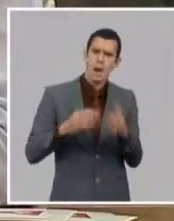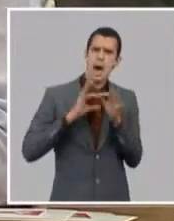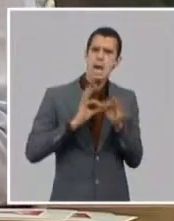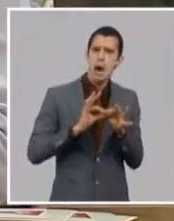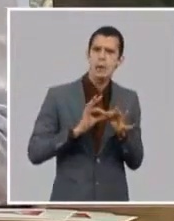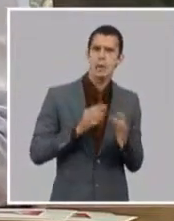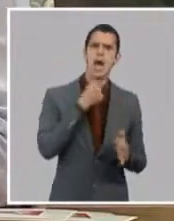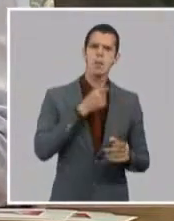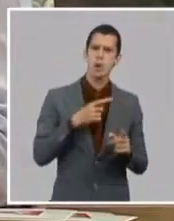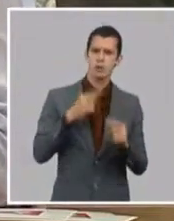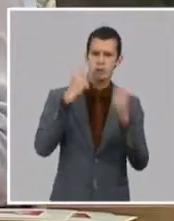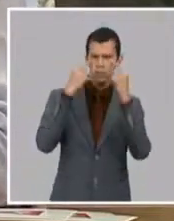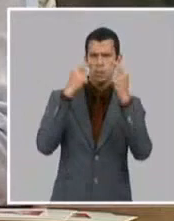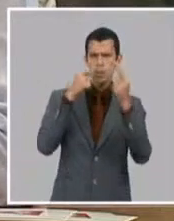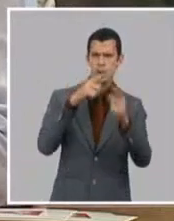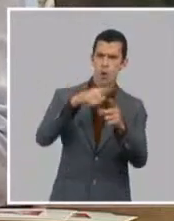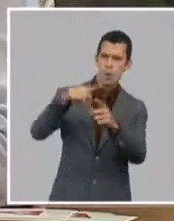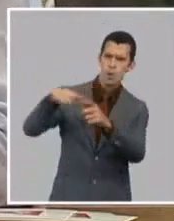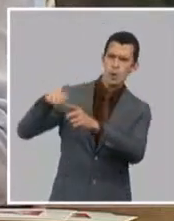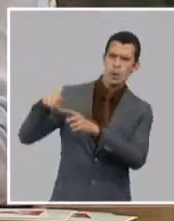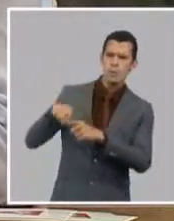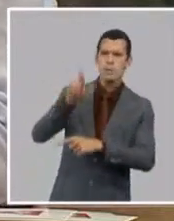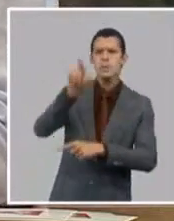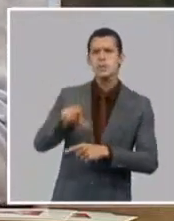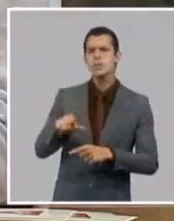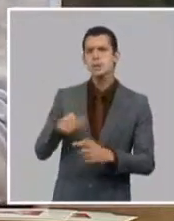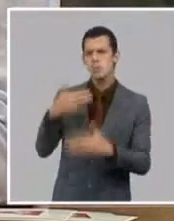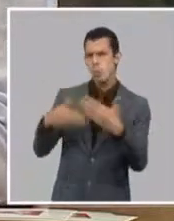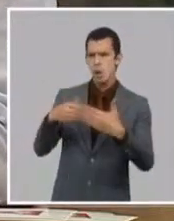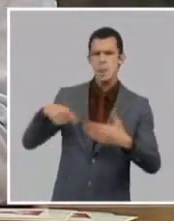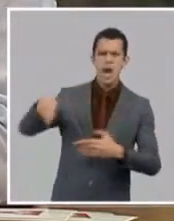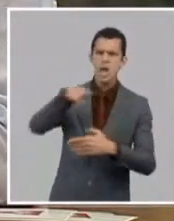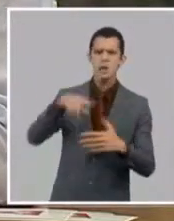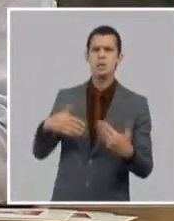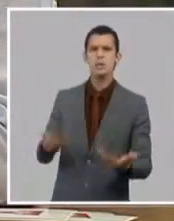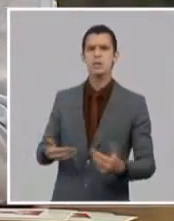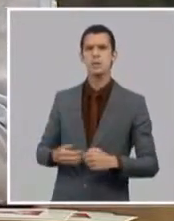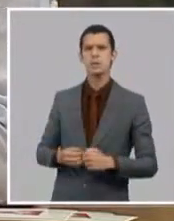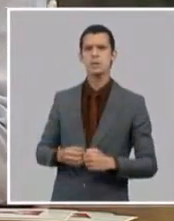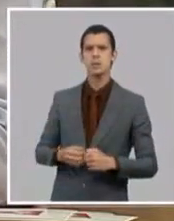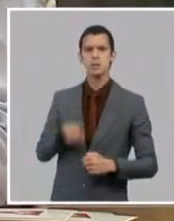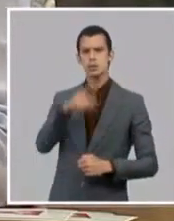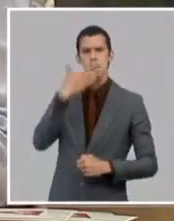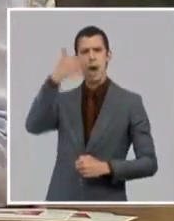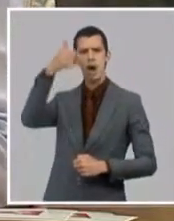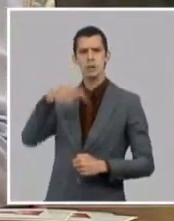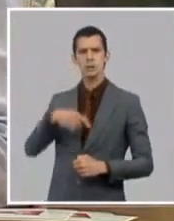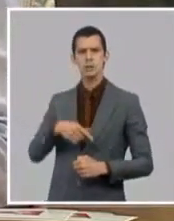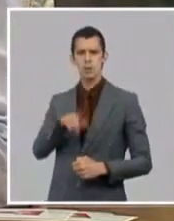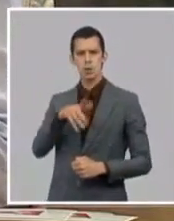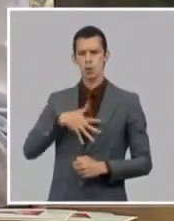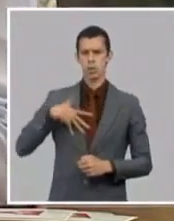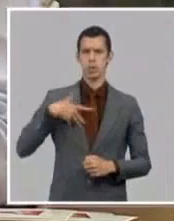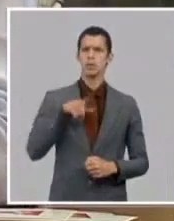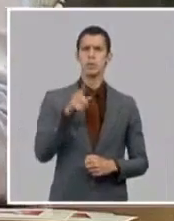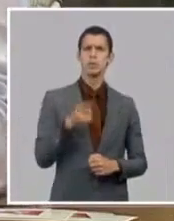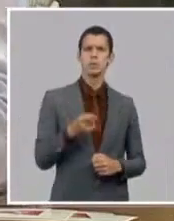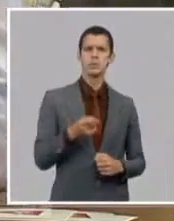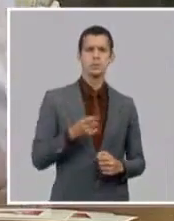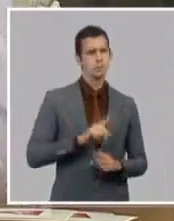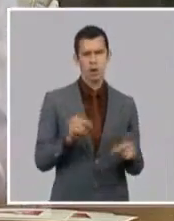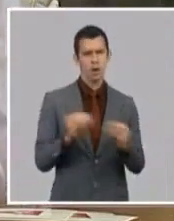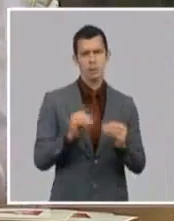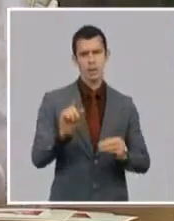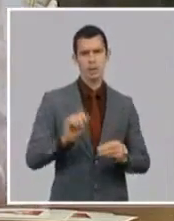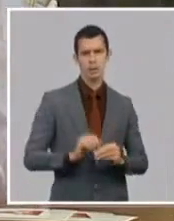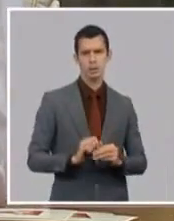Los que no tienen ningún compromiso con la superación de los problemas en nuestra sociedad. ¿Por qué? Porque esos son los que nos bloquean. ¿Y por qué